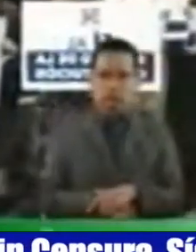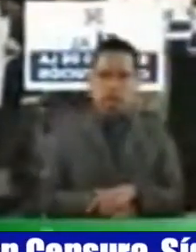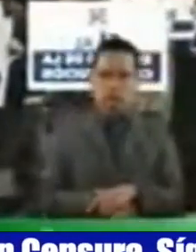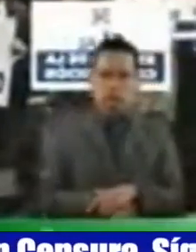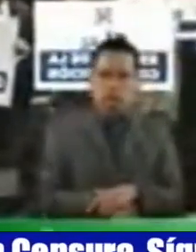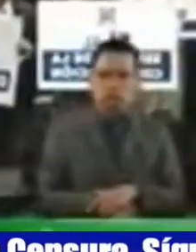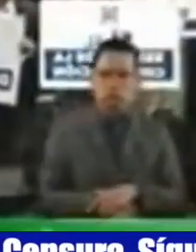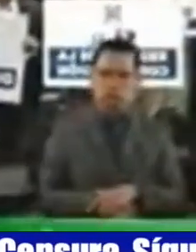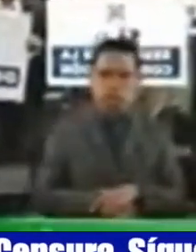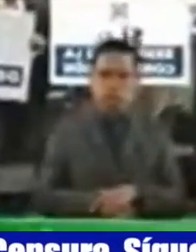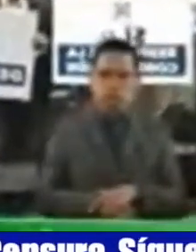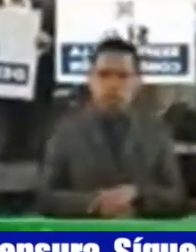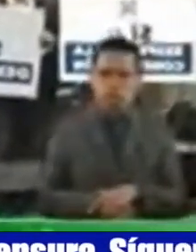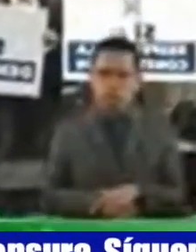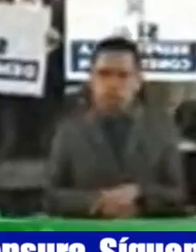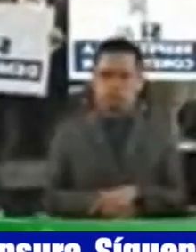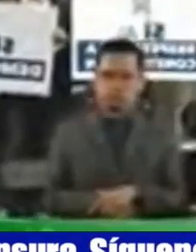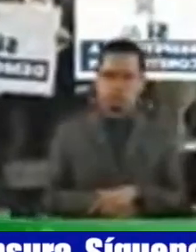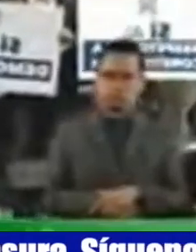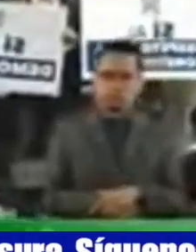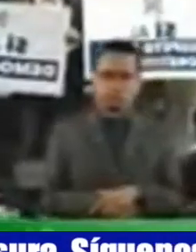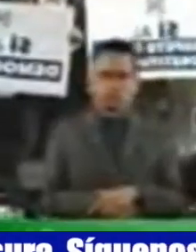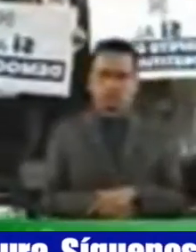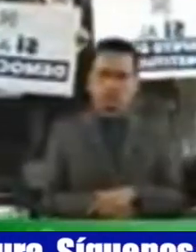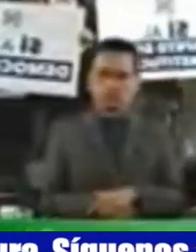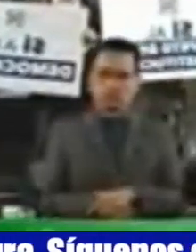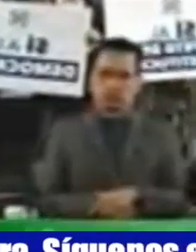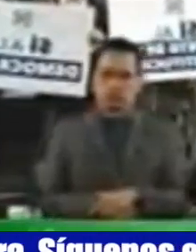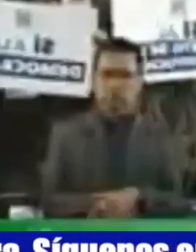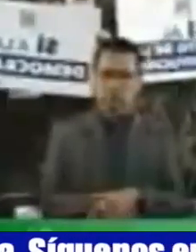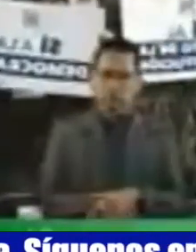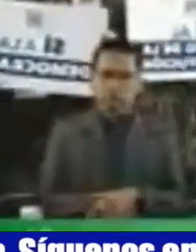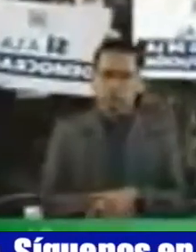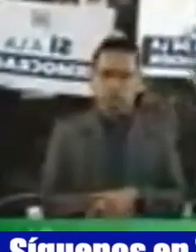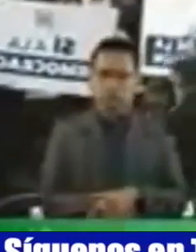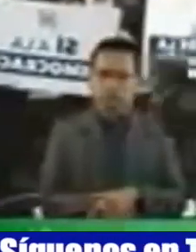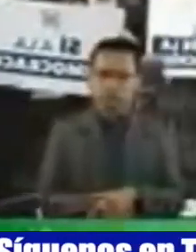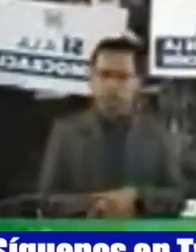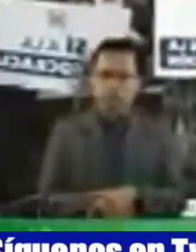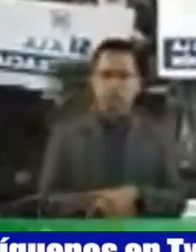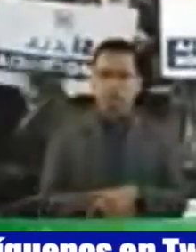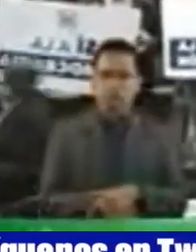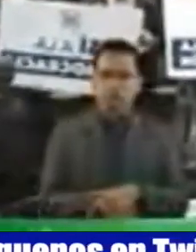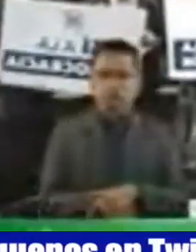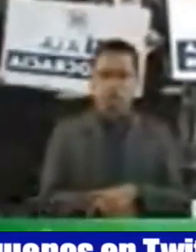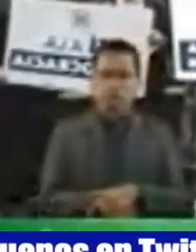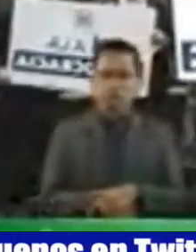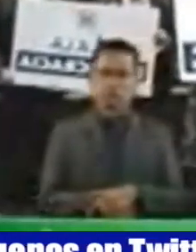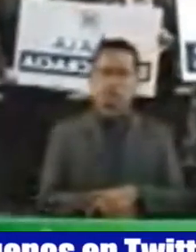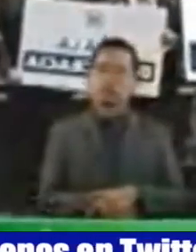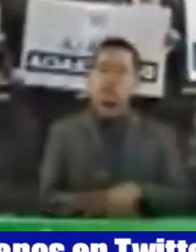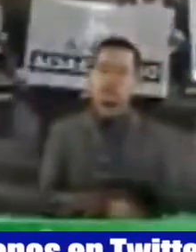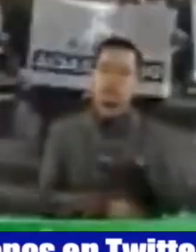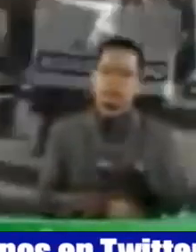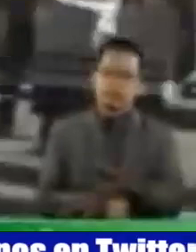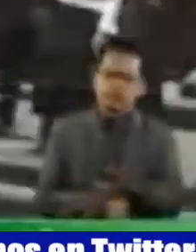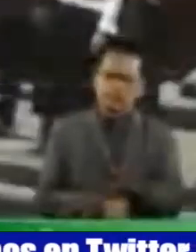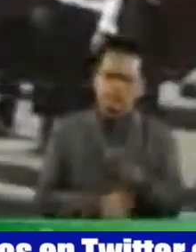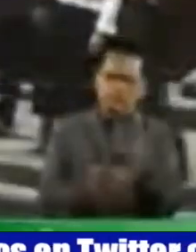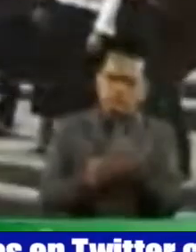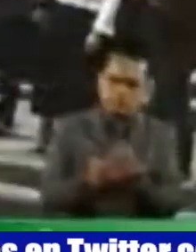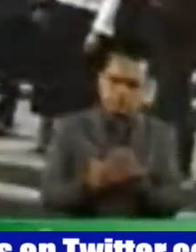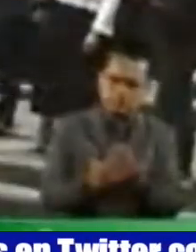cortos de arrastre popular, sus espacios en los medios de comunicación no les dan, entonces pues ahí